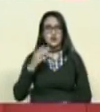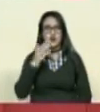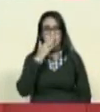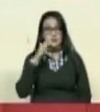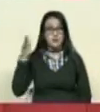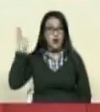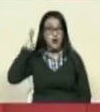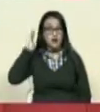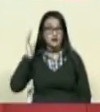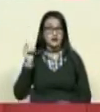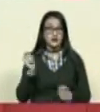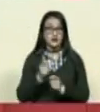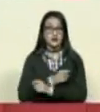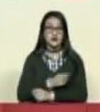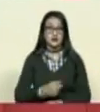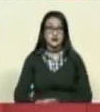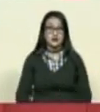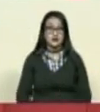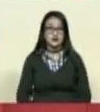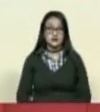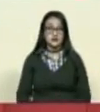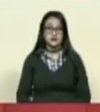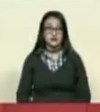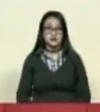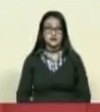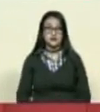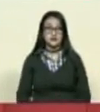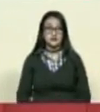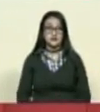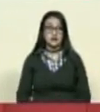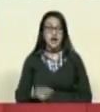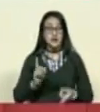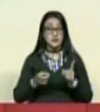Hipócrates se transforma en una hipocresía total, ¿o no?